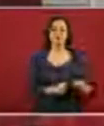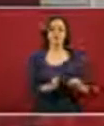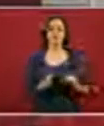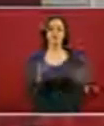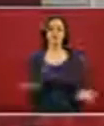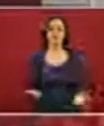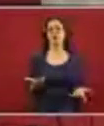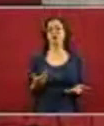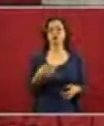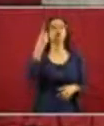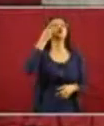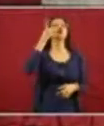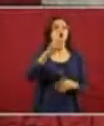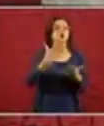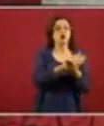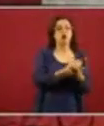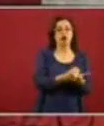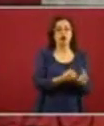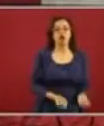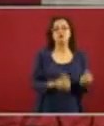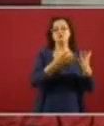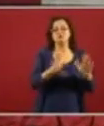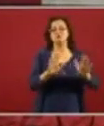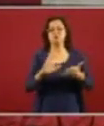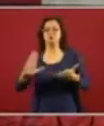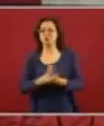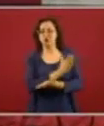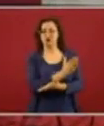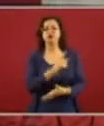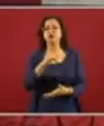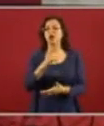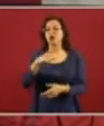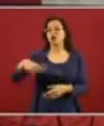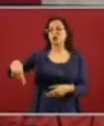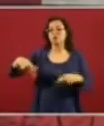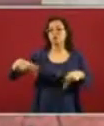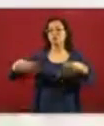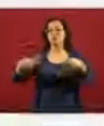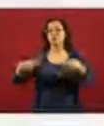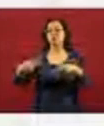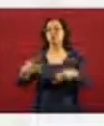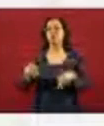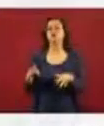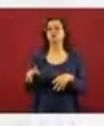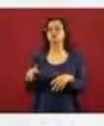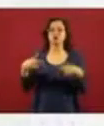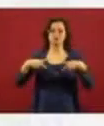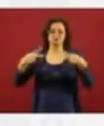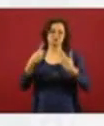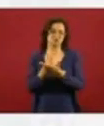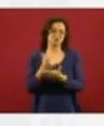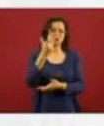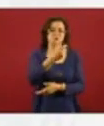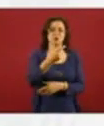cuenta el margen, solamente el precio final al público, que es lo que nos interesa a todos en este momento, las más